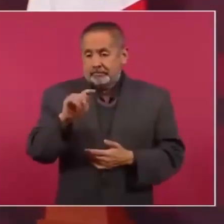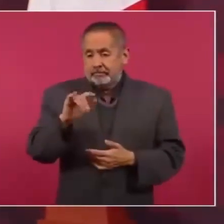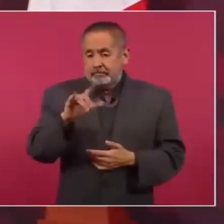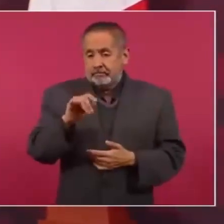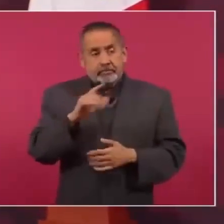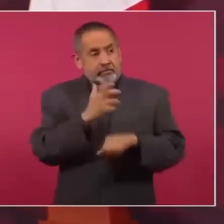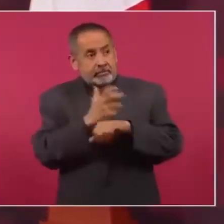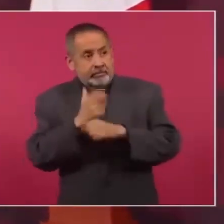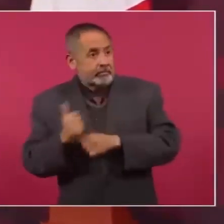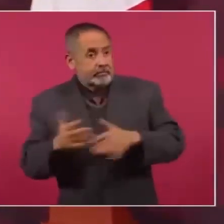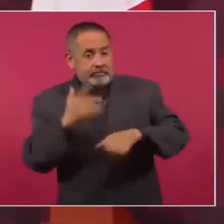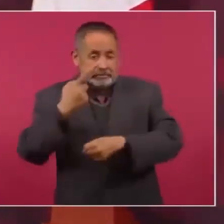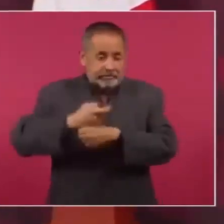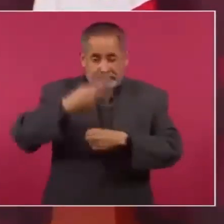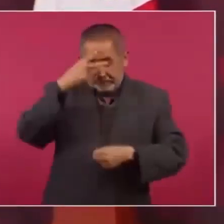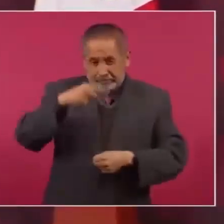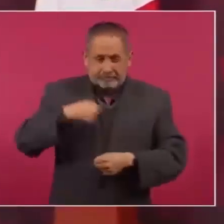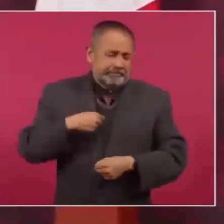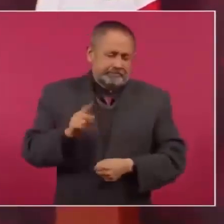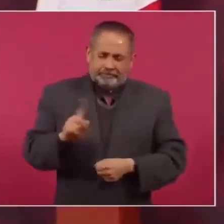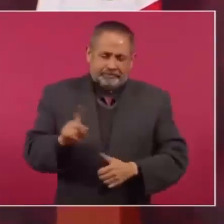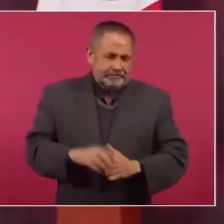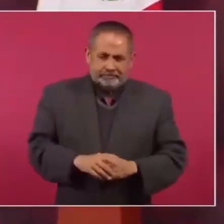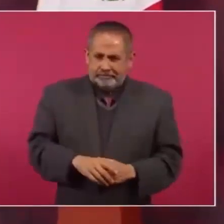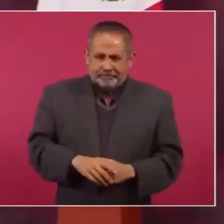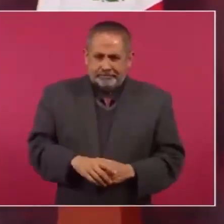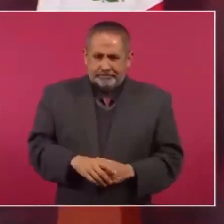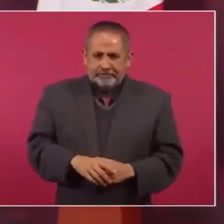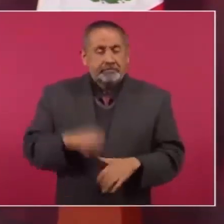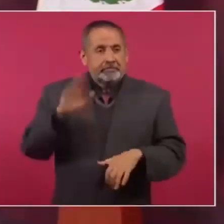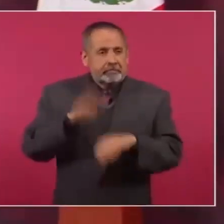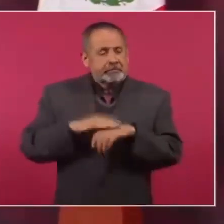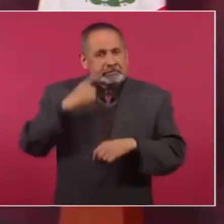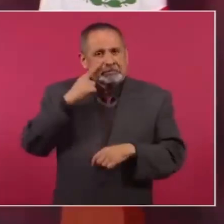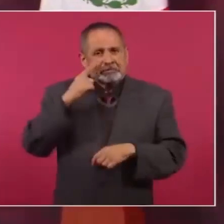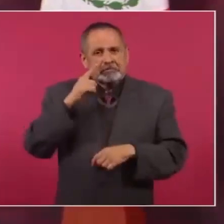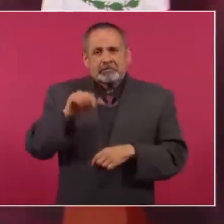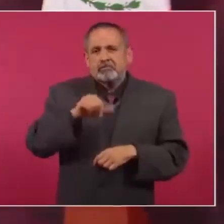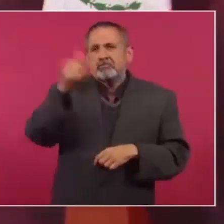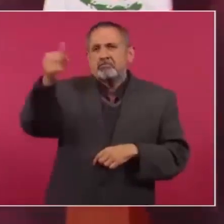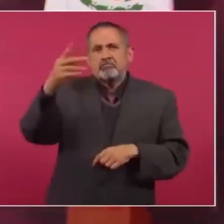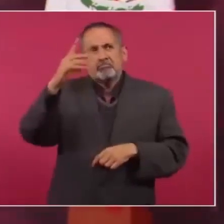a Estados Unidos. Yo sostengo que llega más fentanilo de